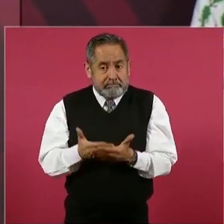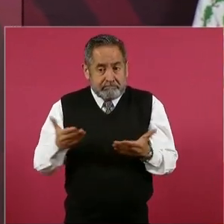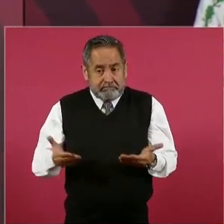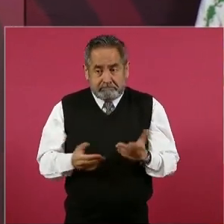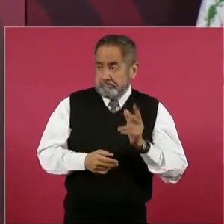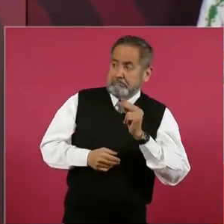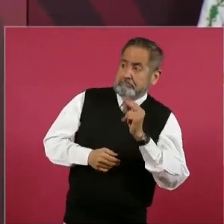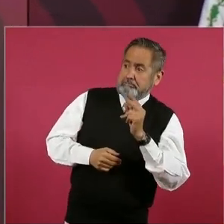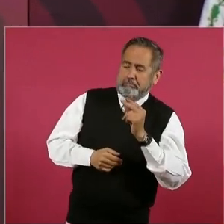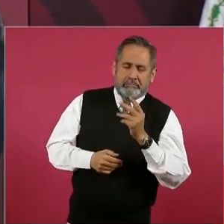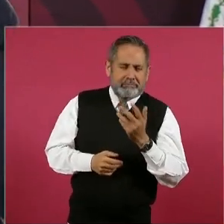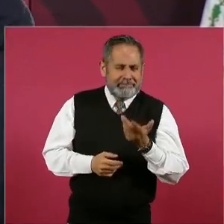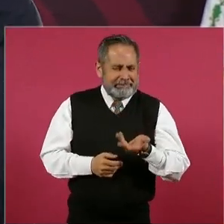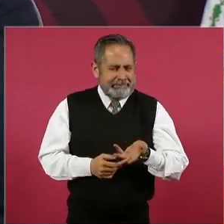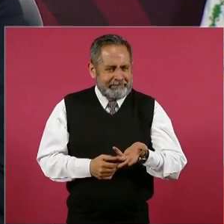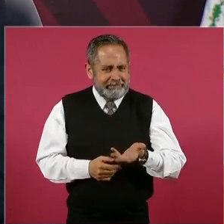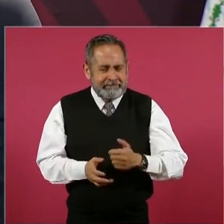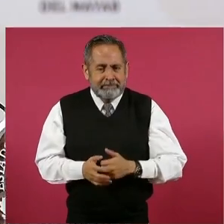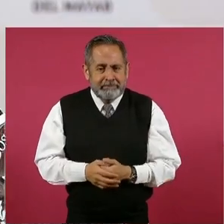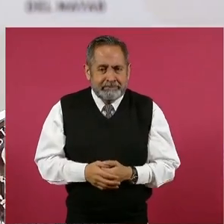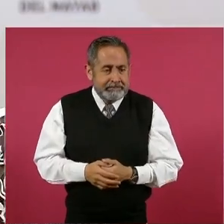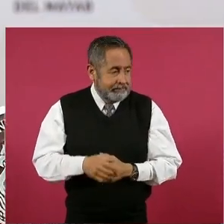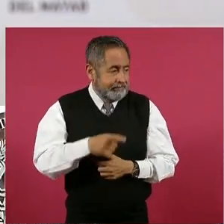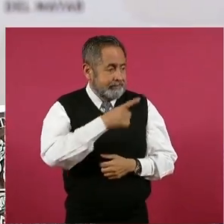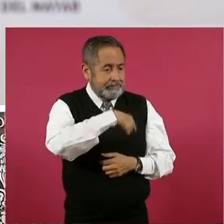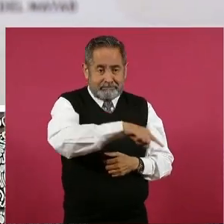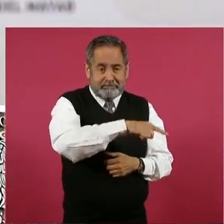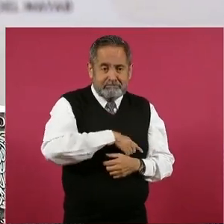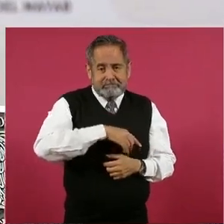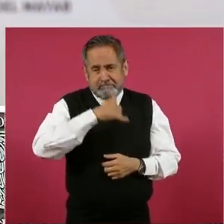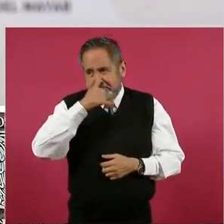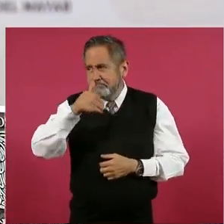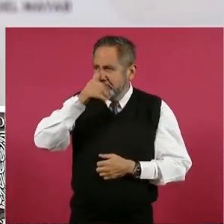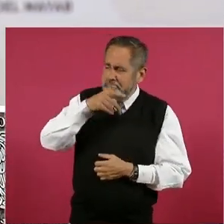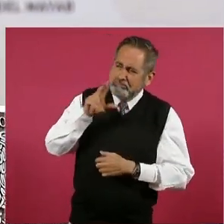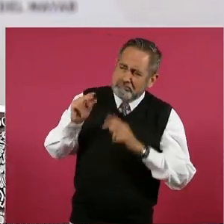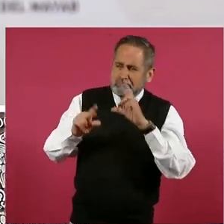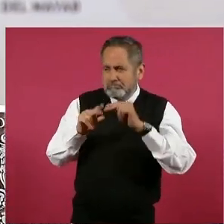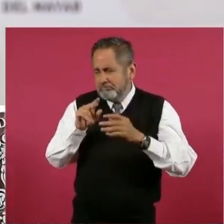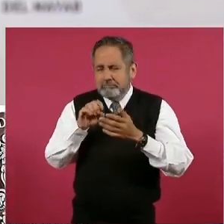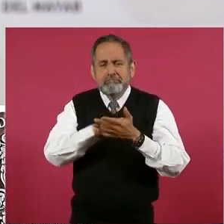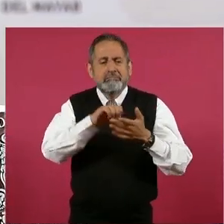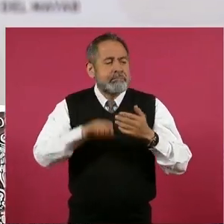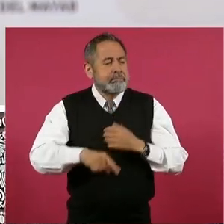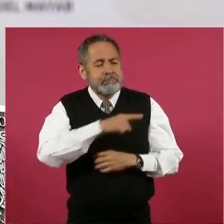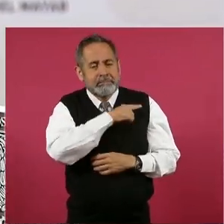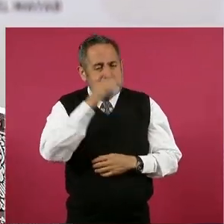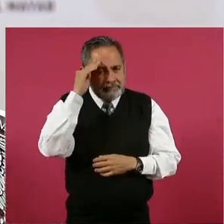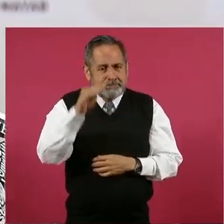bueno los que están protestando por ejemplo el señor